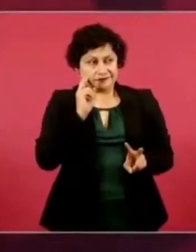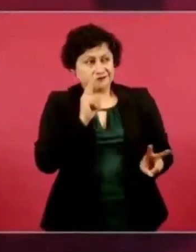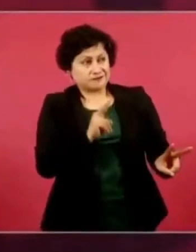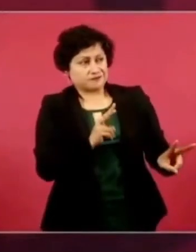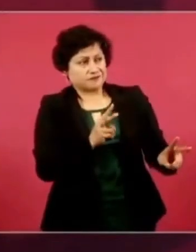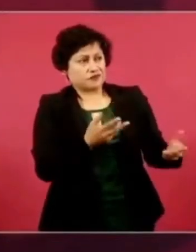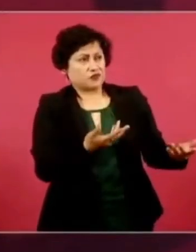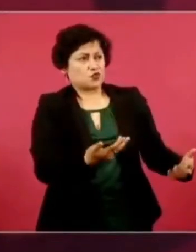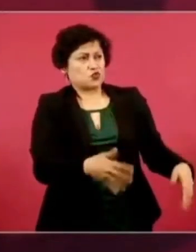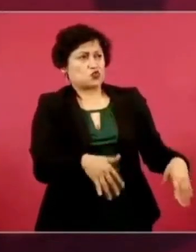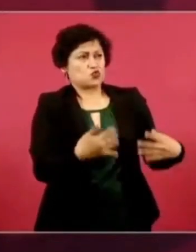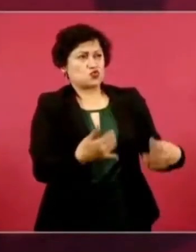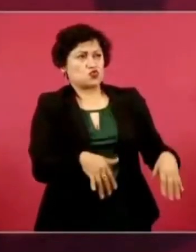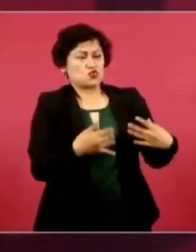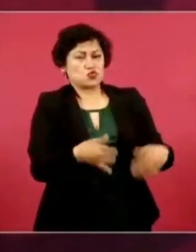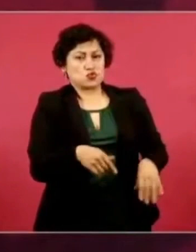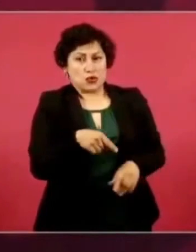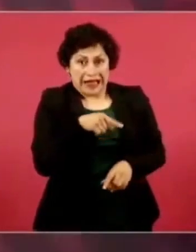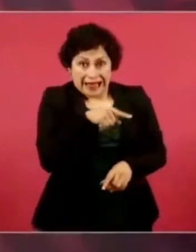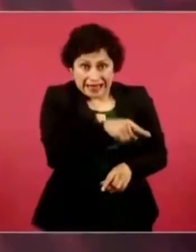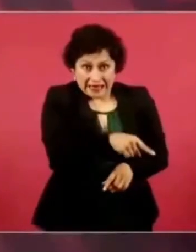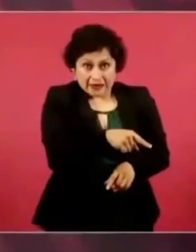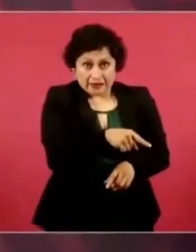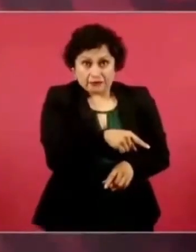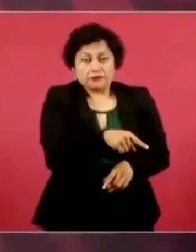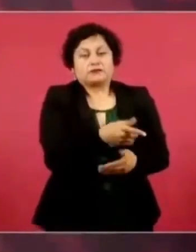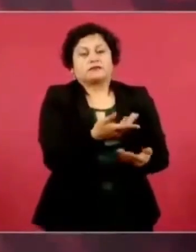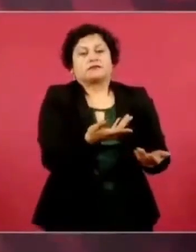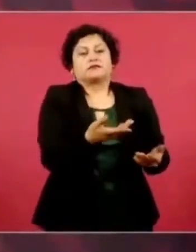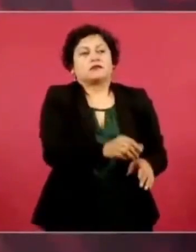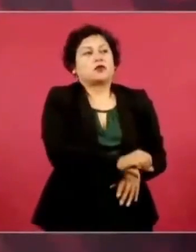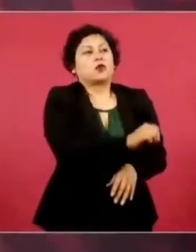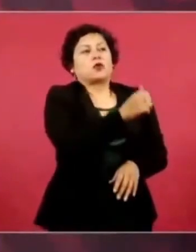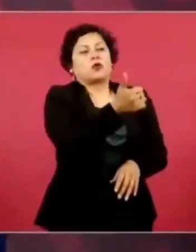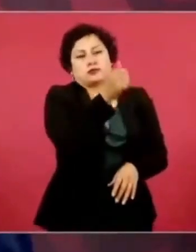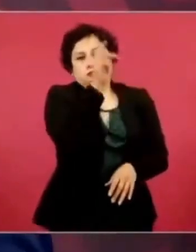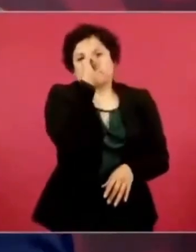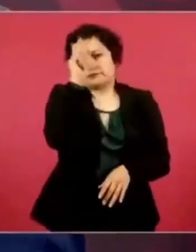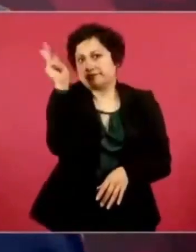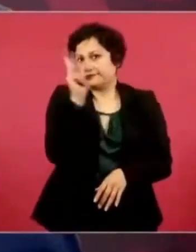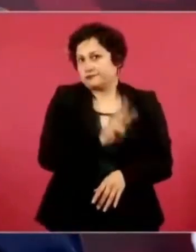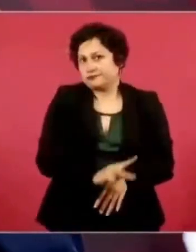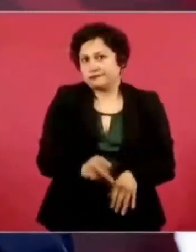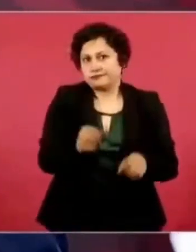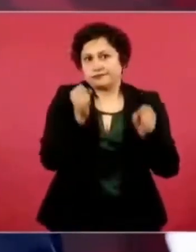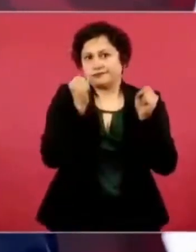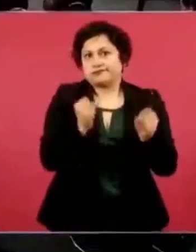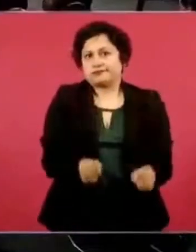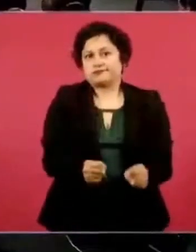otros entonces lo que hay que tener pues es